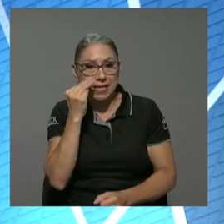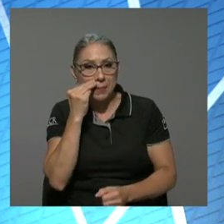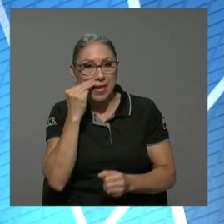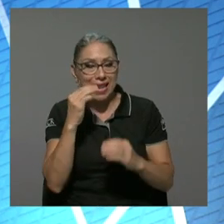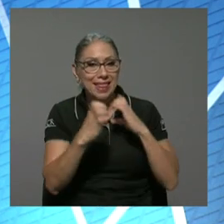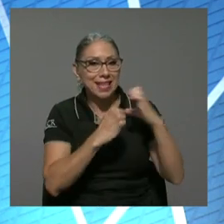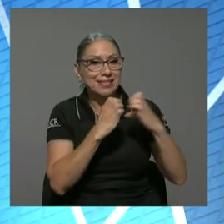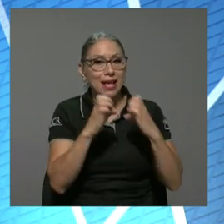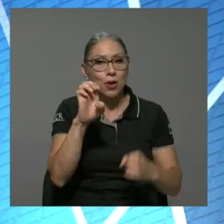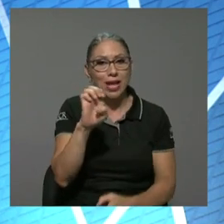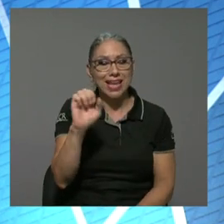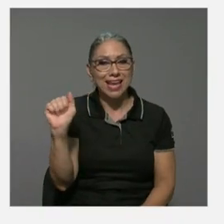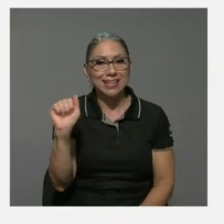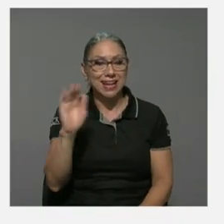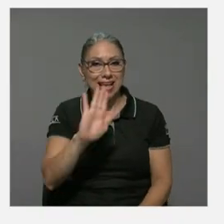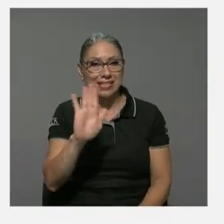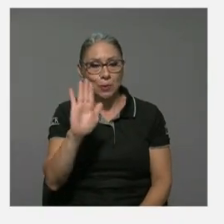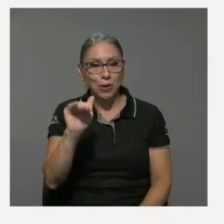Eugenia Aguirre. Hasta luego.